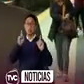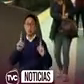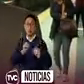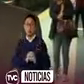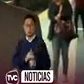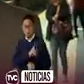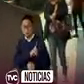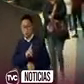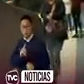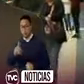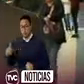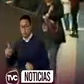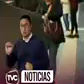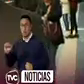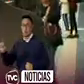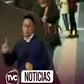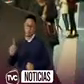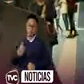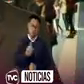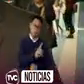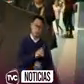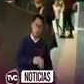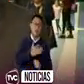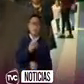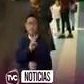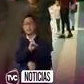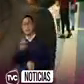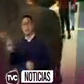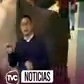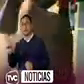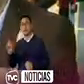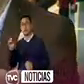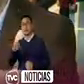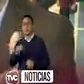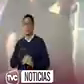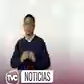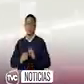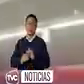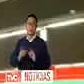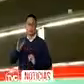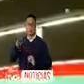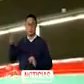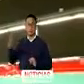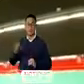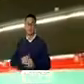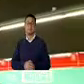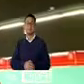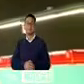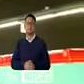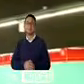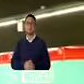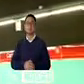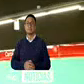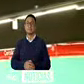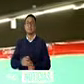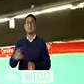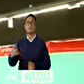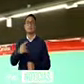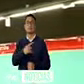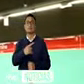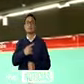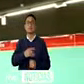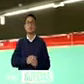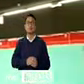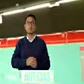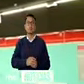circulación de preferencia. Van a circular sobre el lado derecho y las puertas siempre se van a abrir al lado derecho. Los trenes toman su energía de un lazo conocido como el